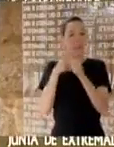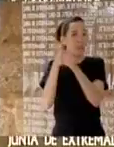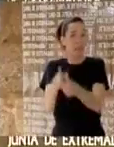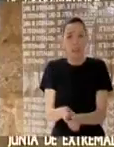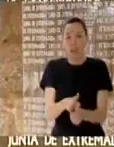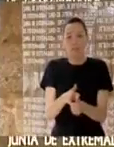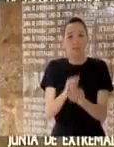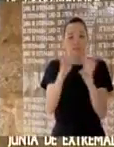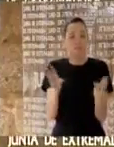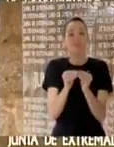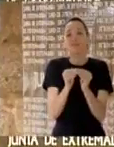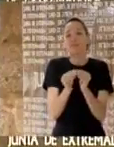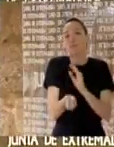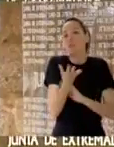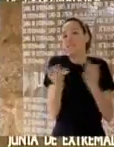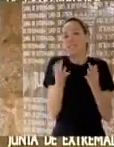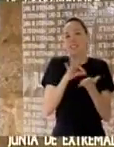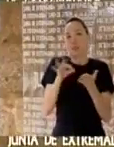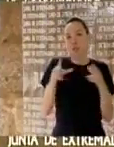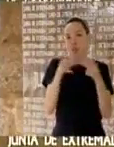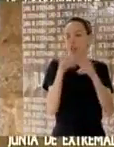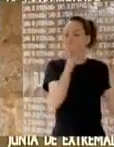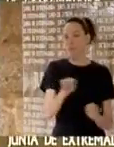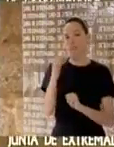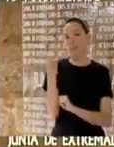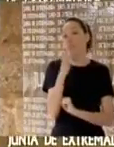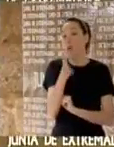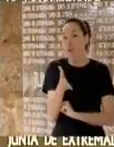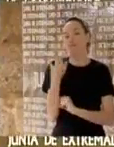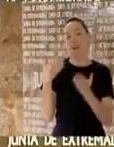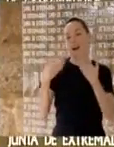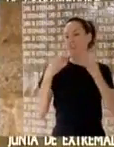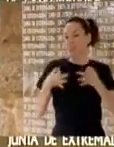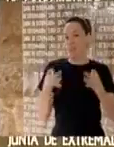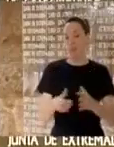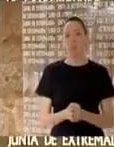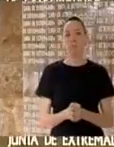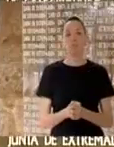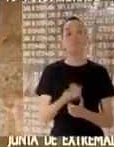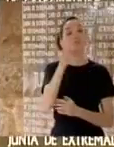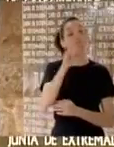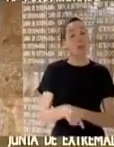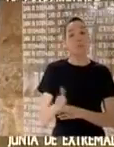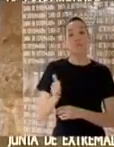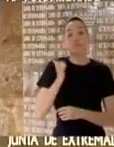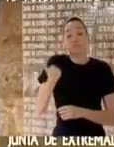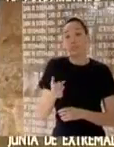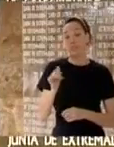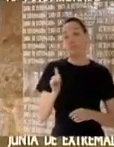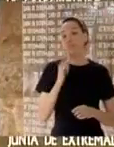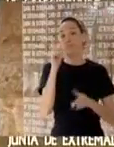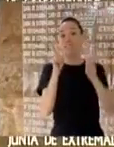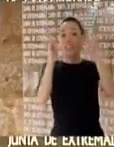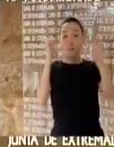son en definitiva los servicios sociales, ¿no? Él de refilón pues ha hablado y ha hecho referencia al Consejo de Política Fiscal y